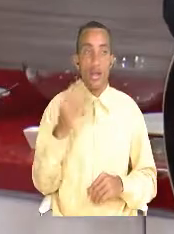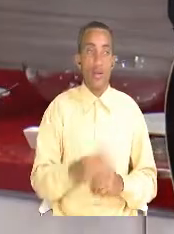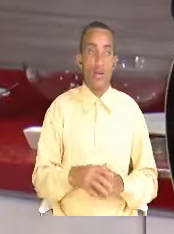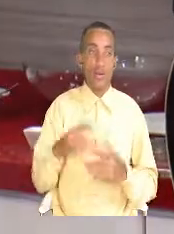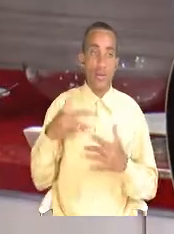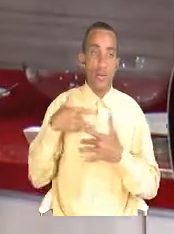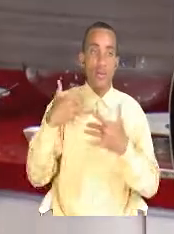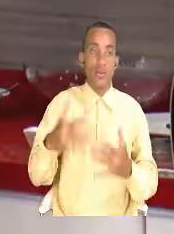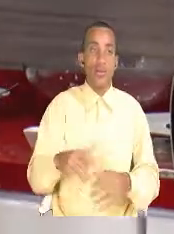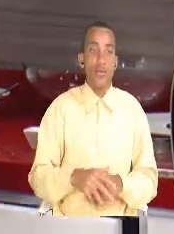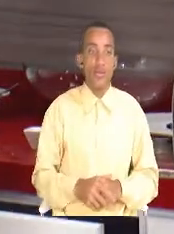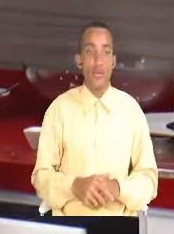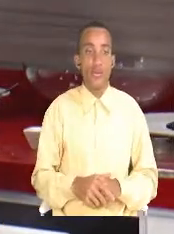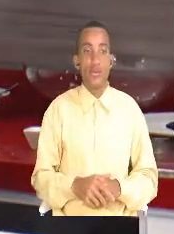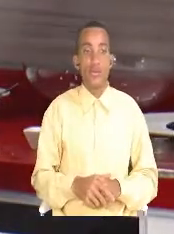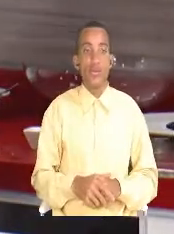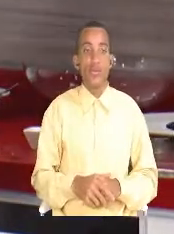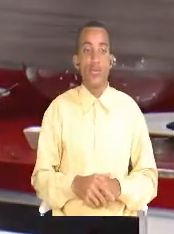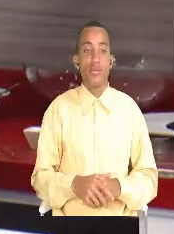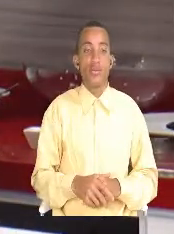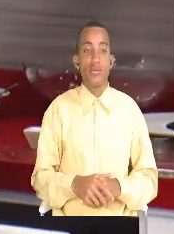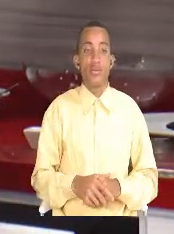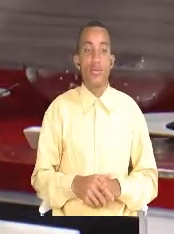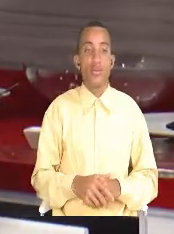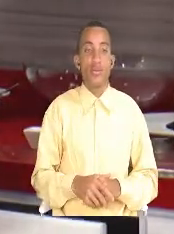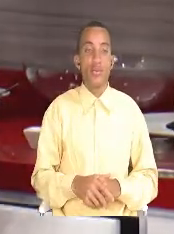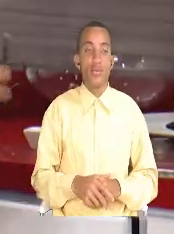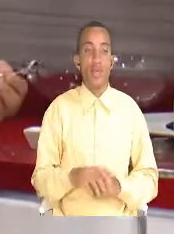aporte. Voy a probar para dar punto de sal.